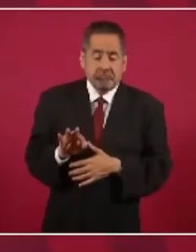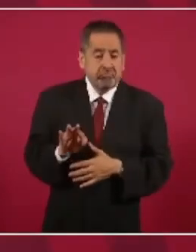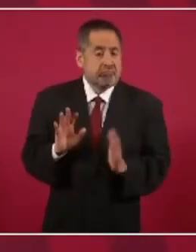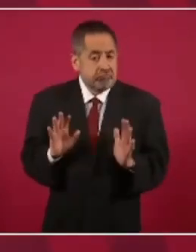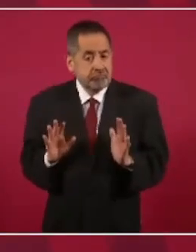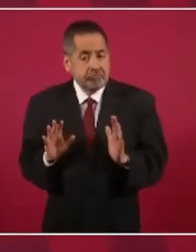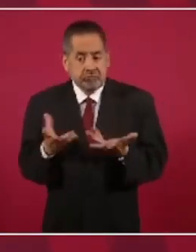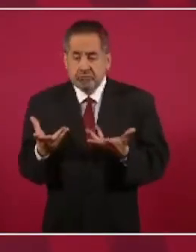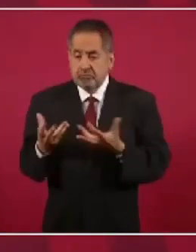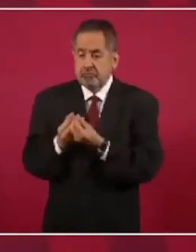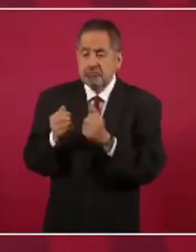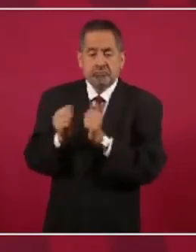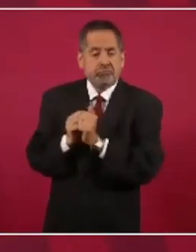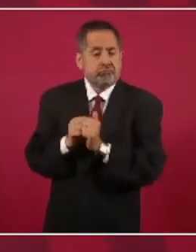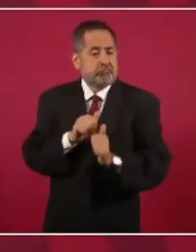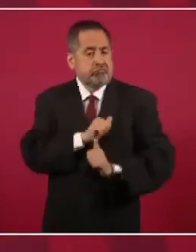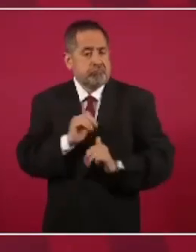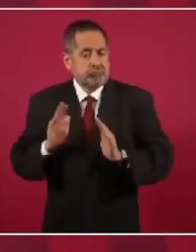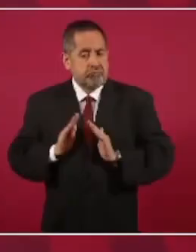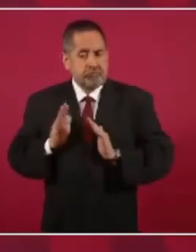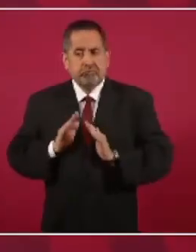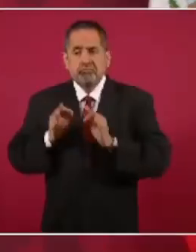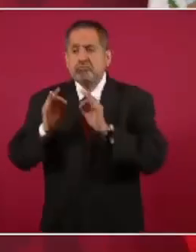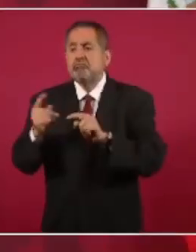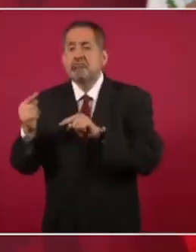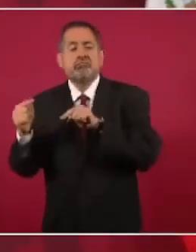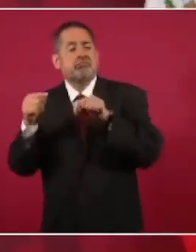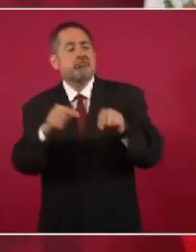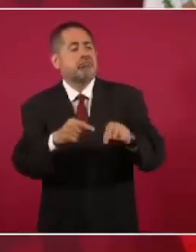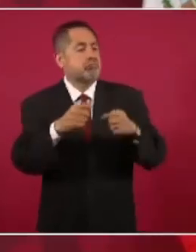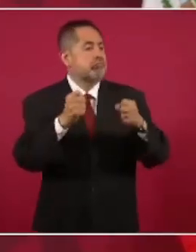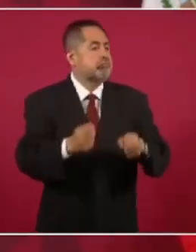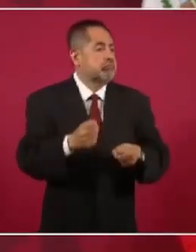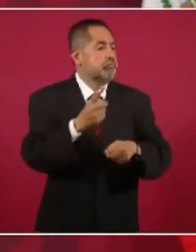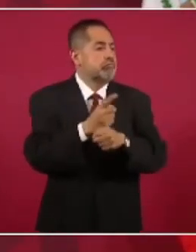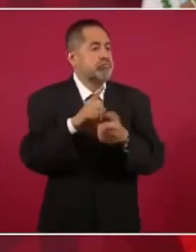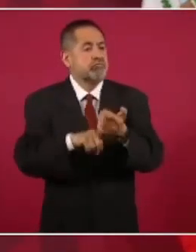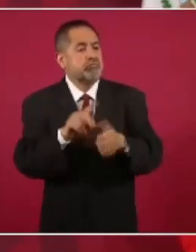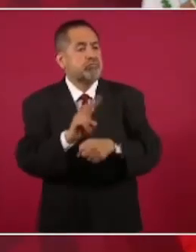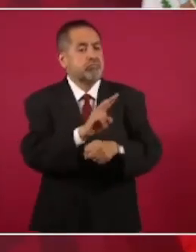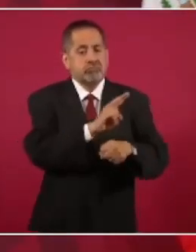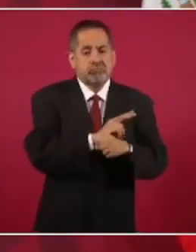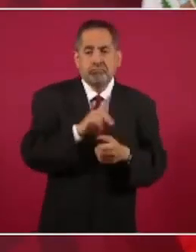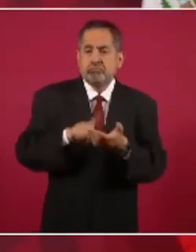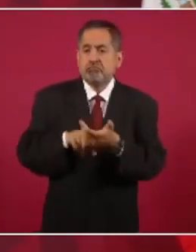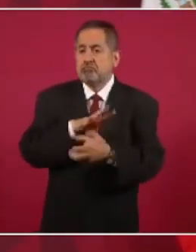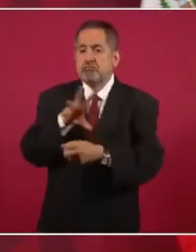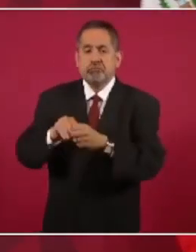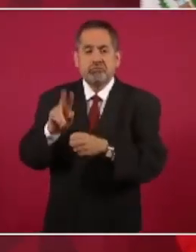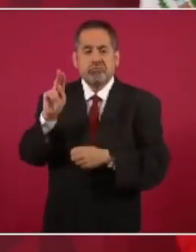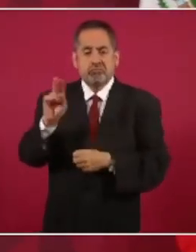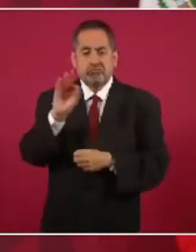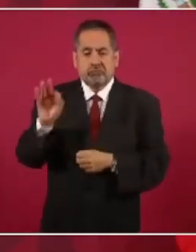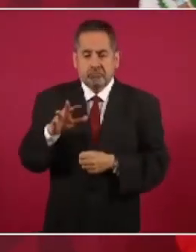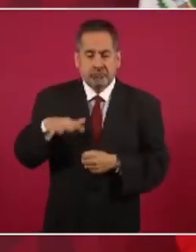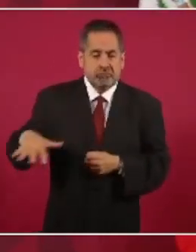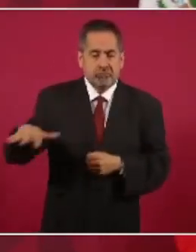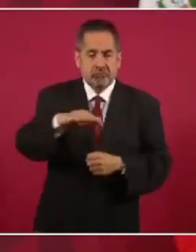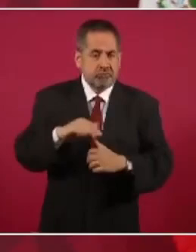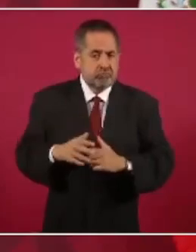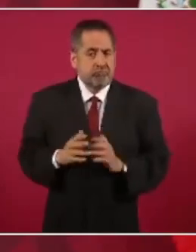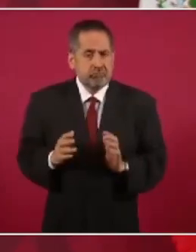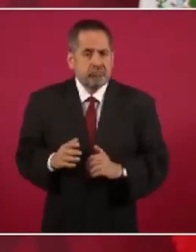el ejército en la tarea de seguridad, 80%. Del Universal esa encuesta. Es